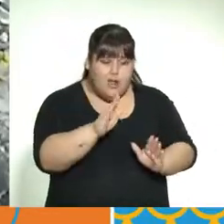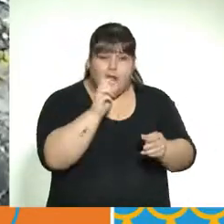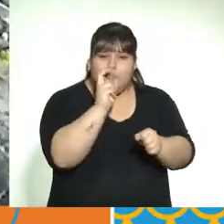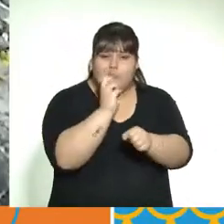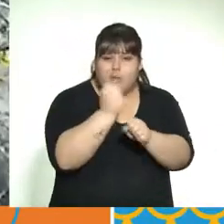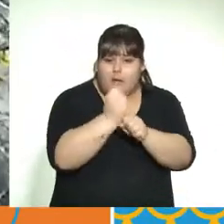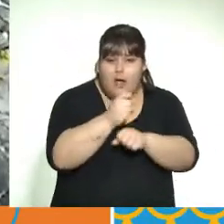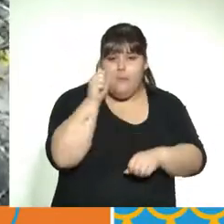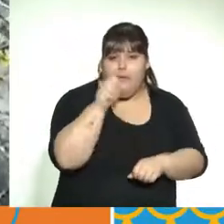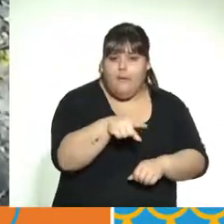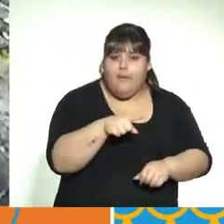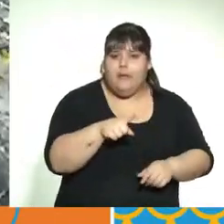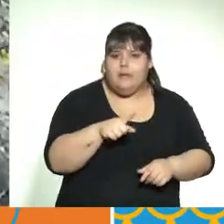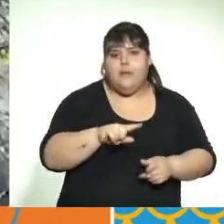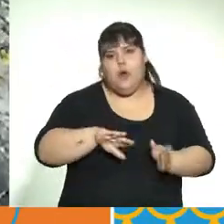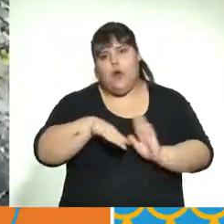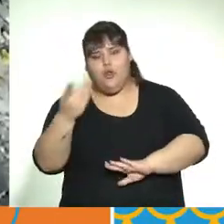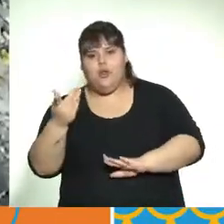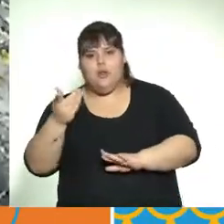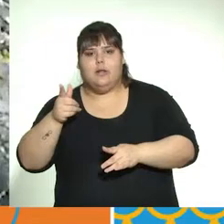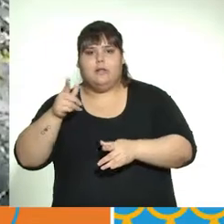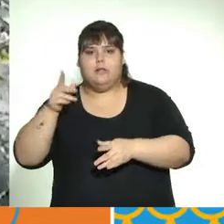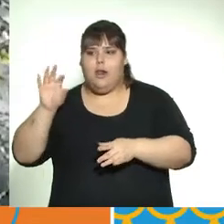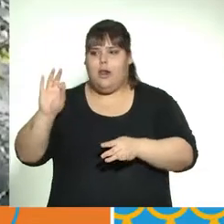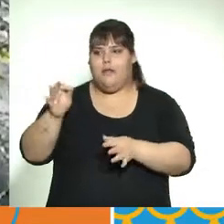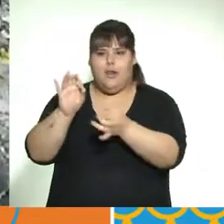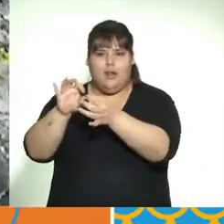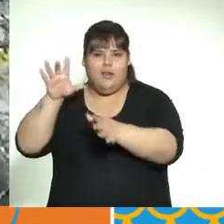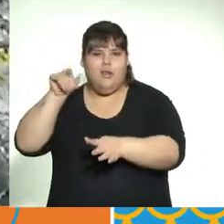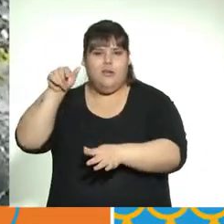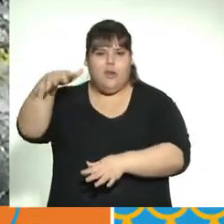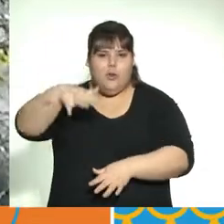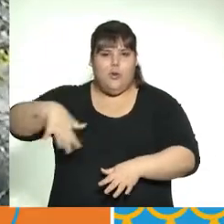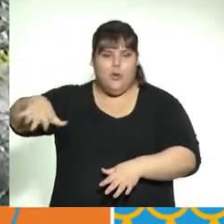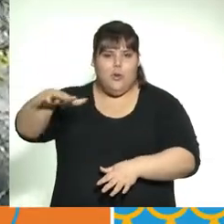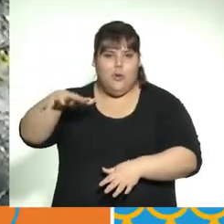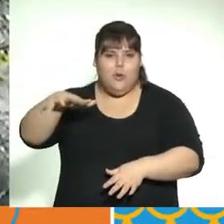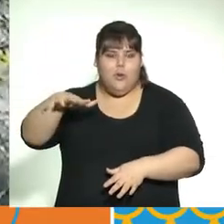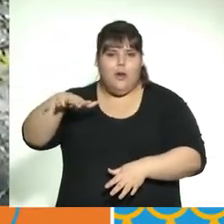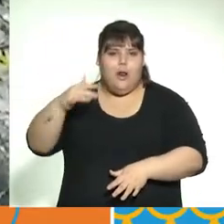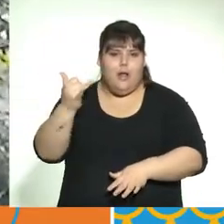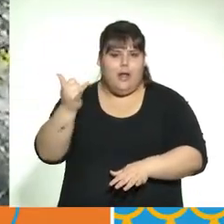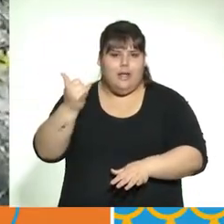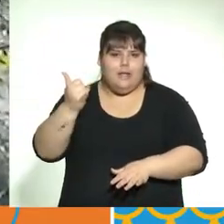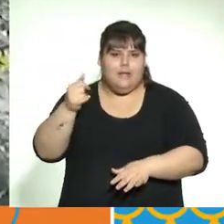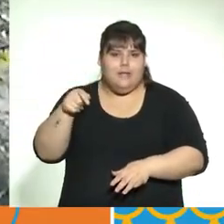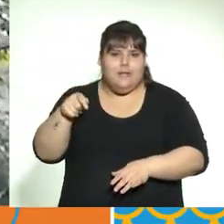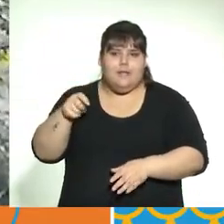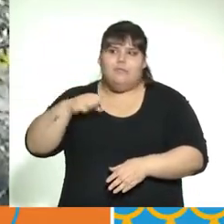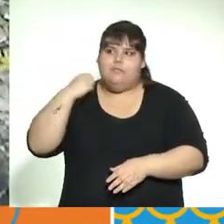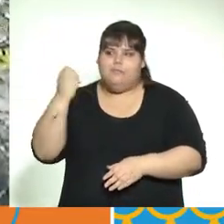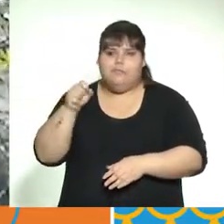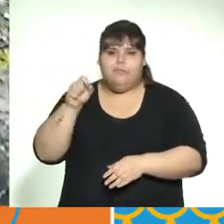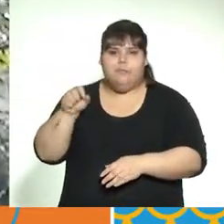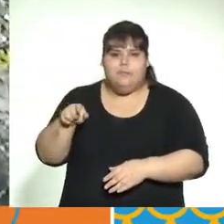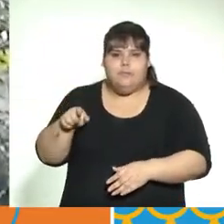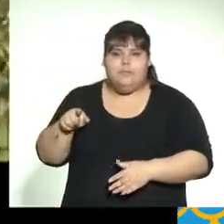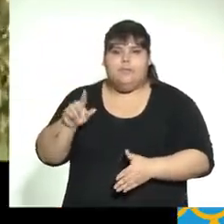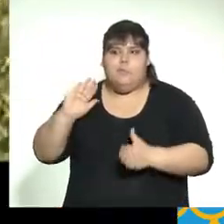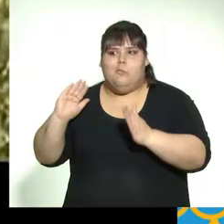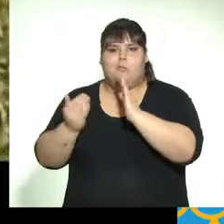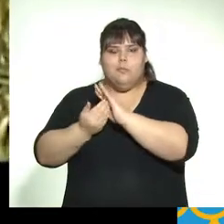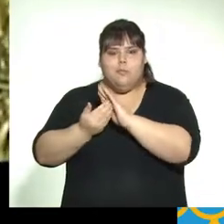la que manejan los chicos acá, sino en general hay muchos polinizadores silvestres que son